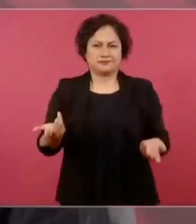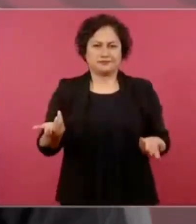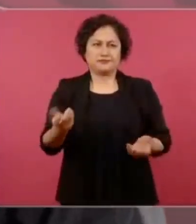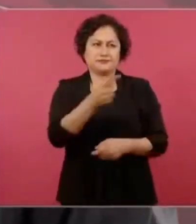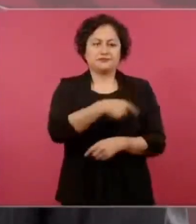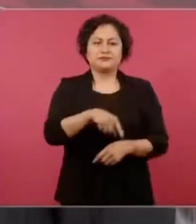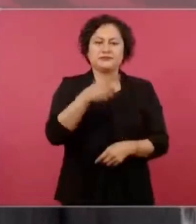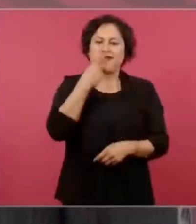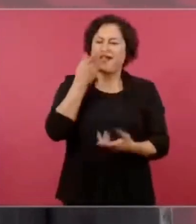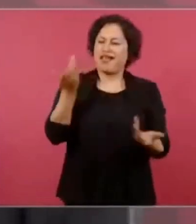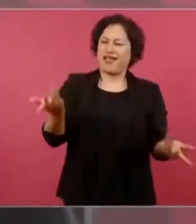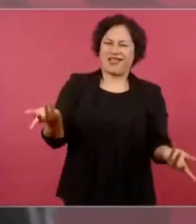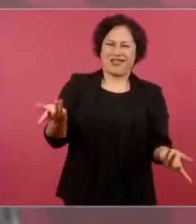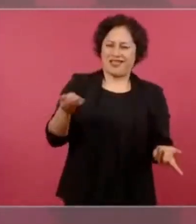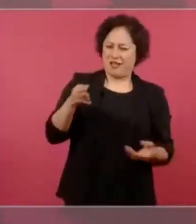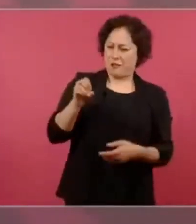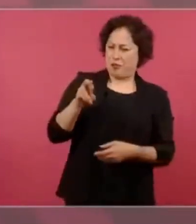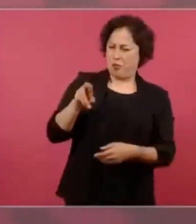tiznada.